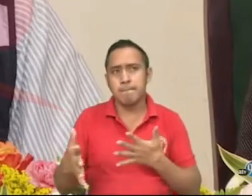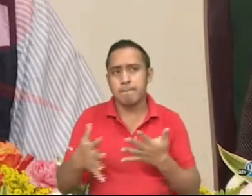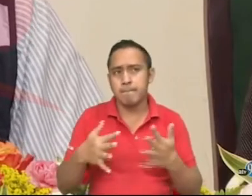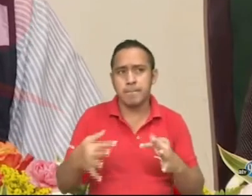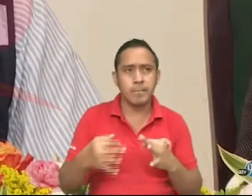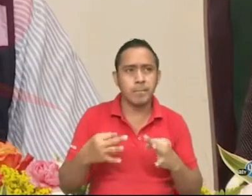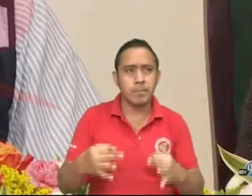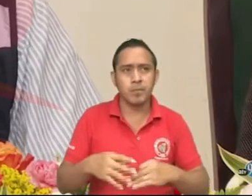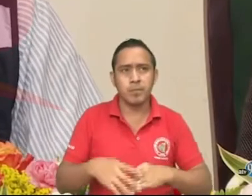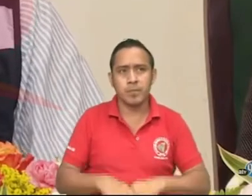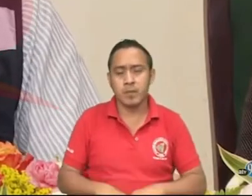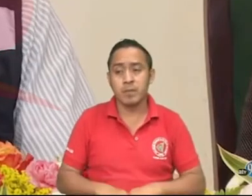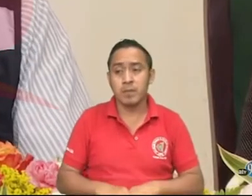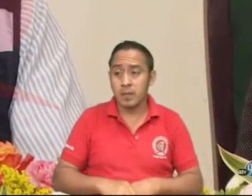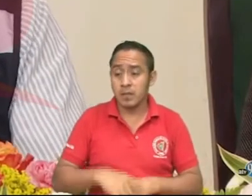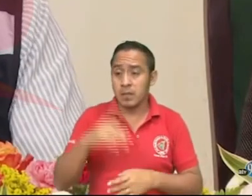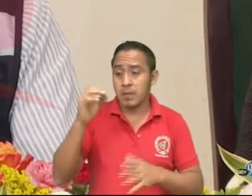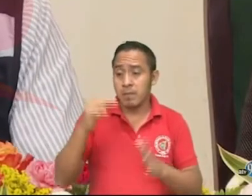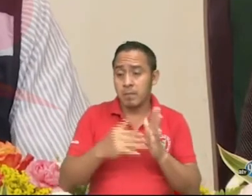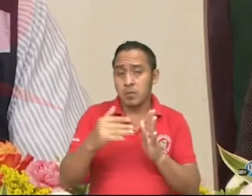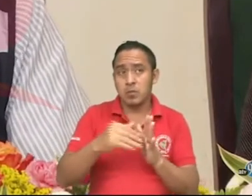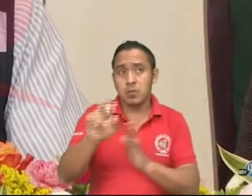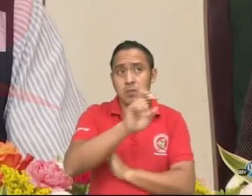10 millones de córdobas que